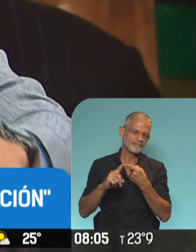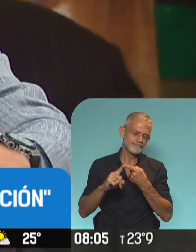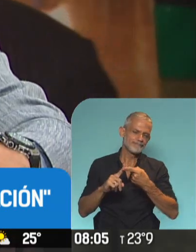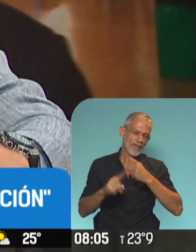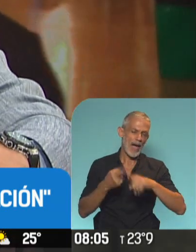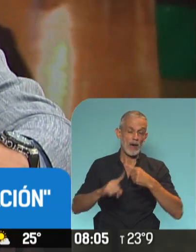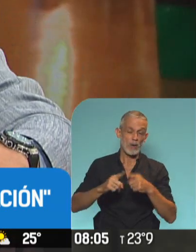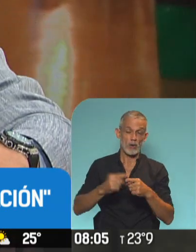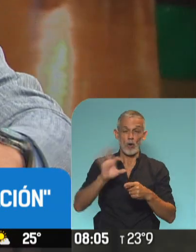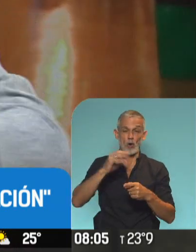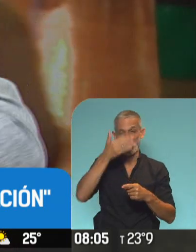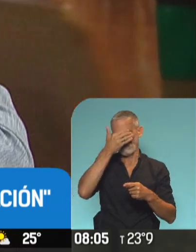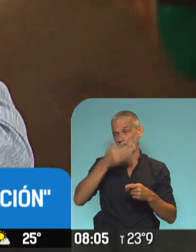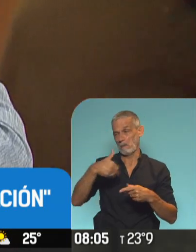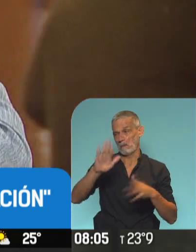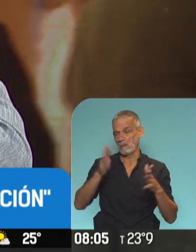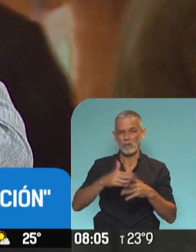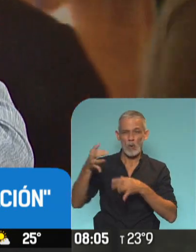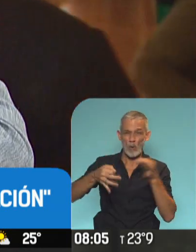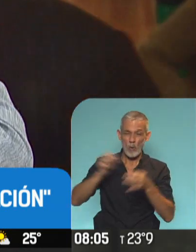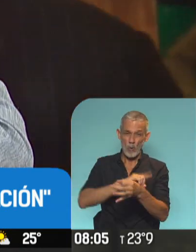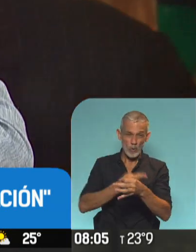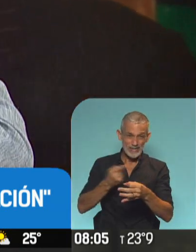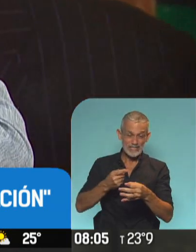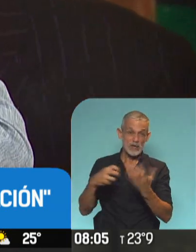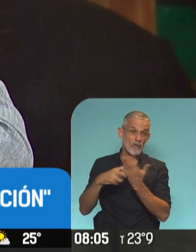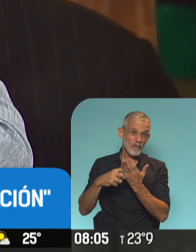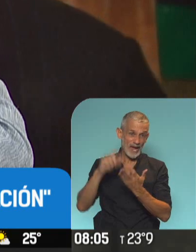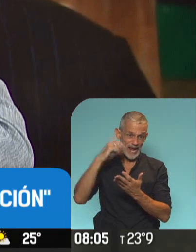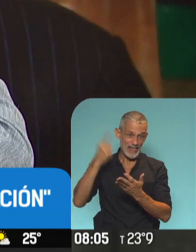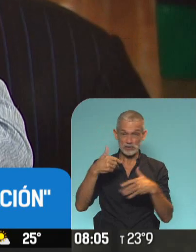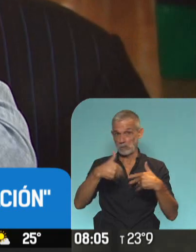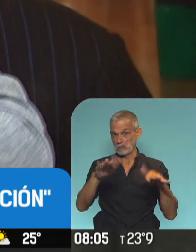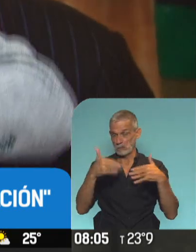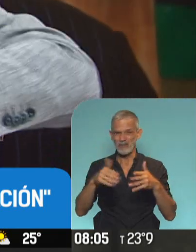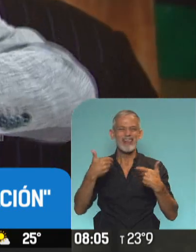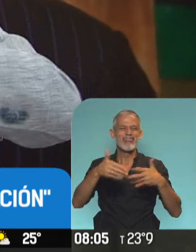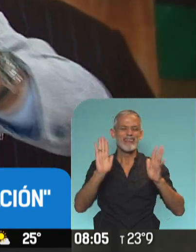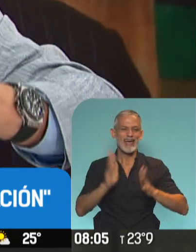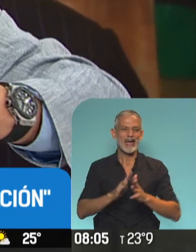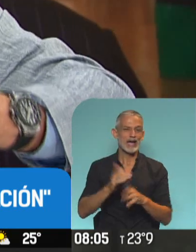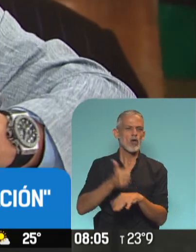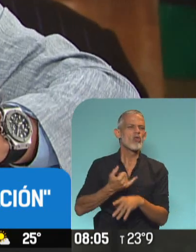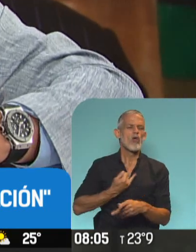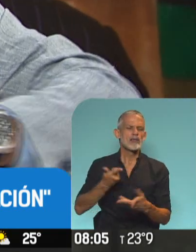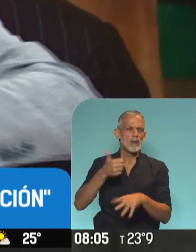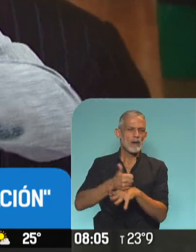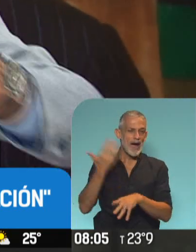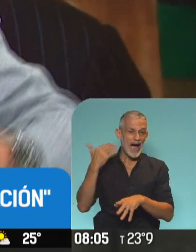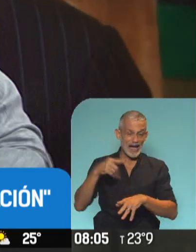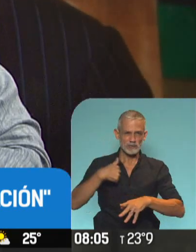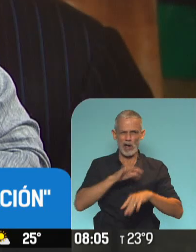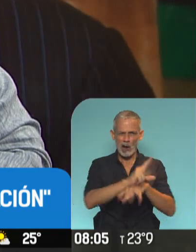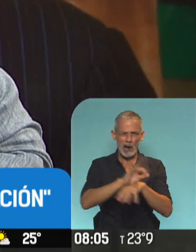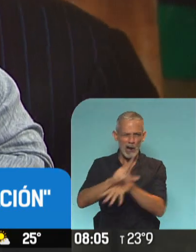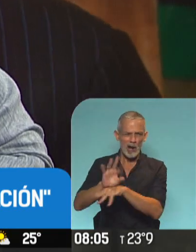la vista gorda del Poder Judicial de la Nación y los fiscales de la Nación. ¿O dónde estaban todos los fiscales mientras nos robaban